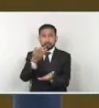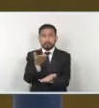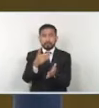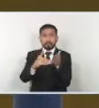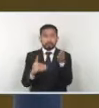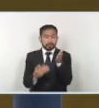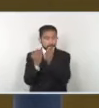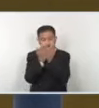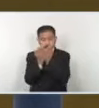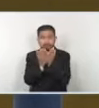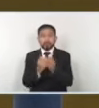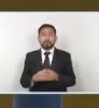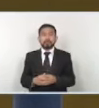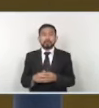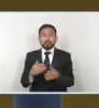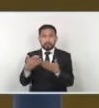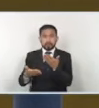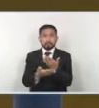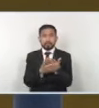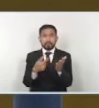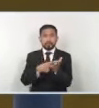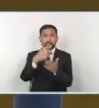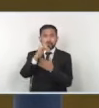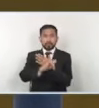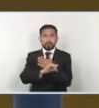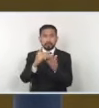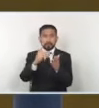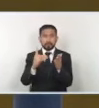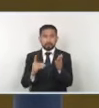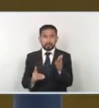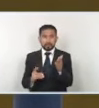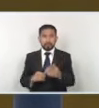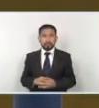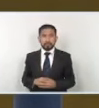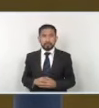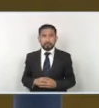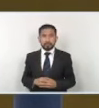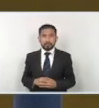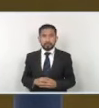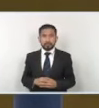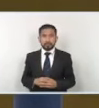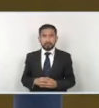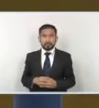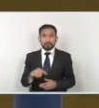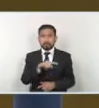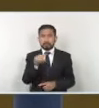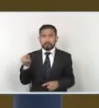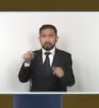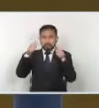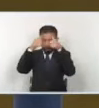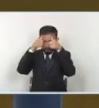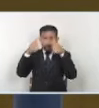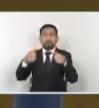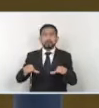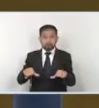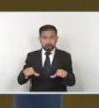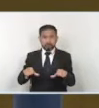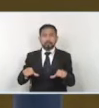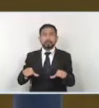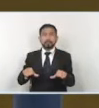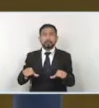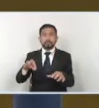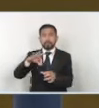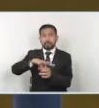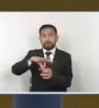Dictamen leído y su correspondiente proyecto de decreto. Quienes estén de acuerdo,